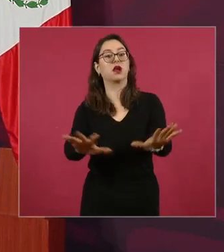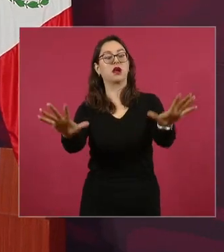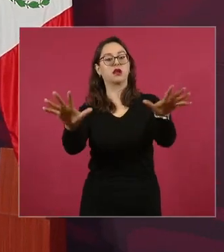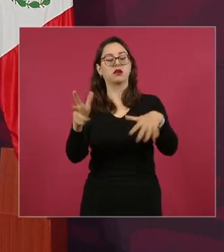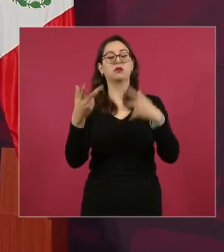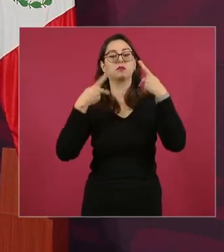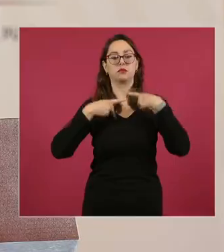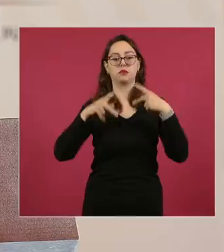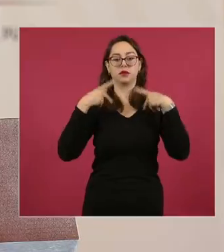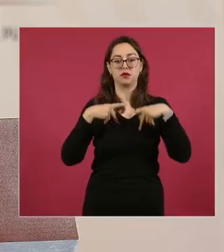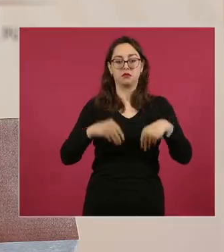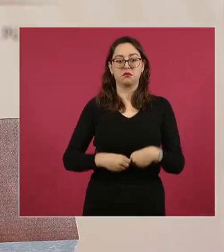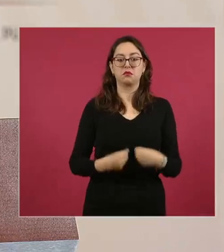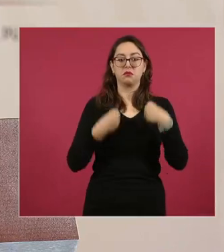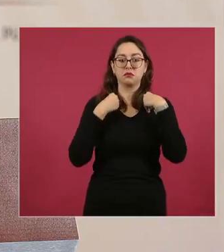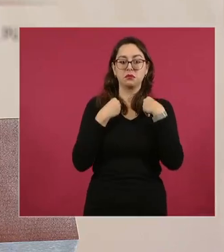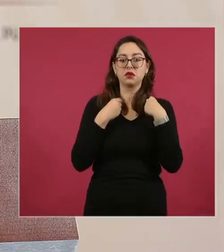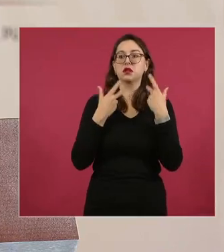que